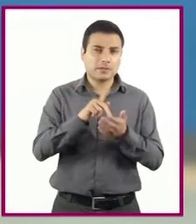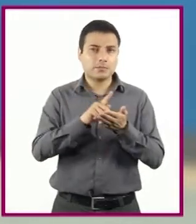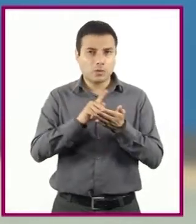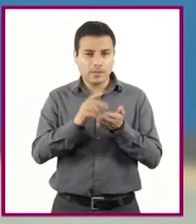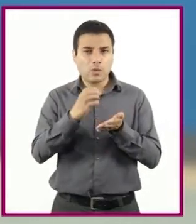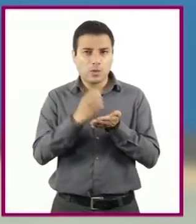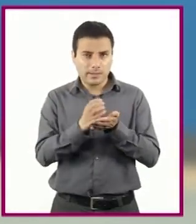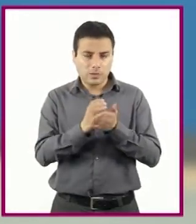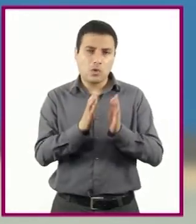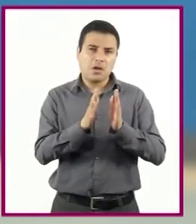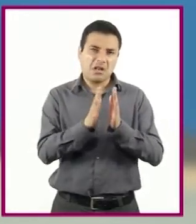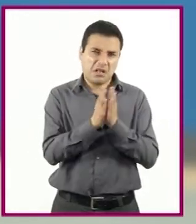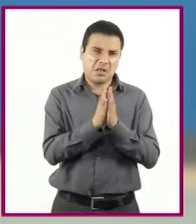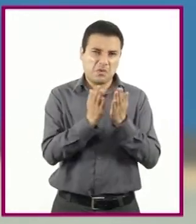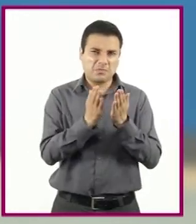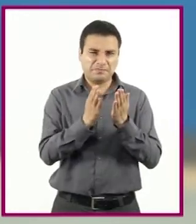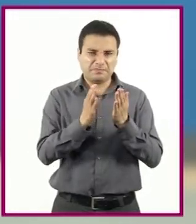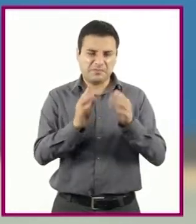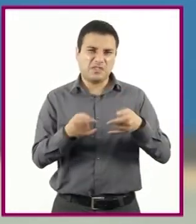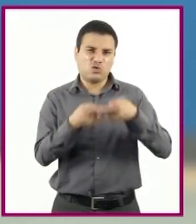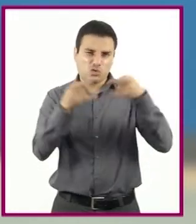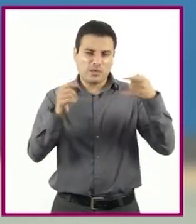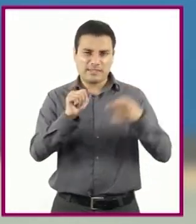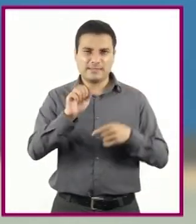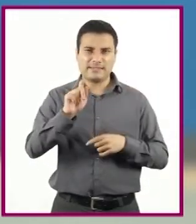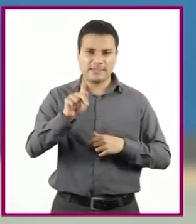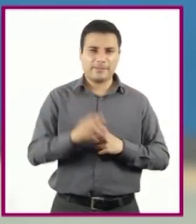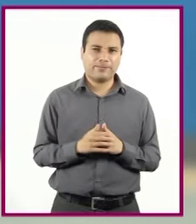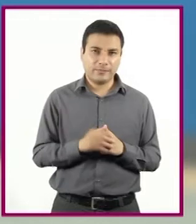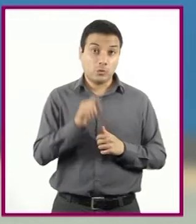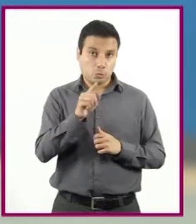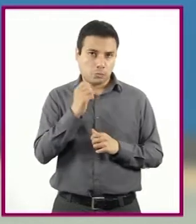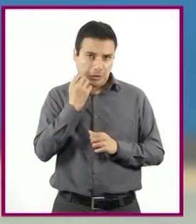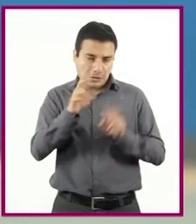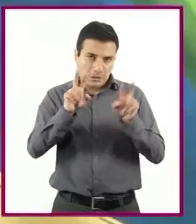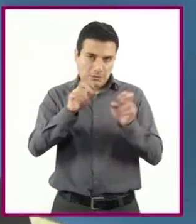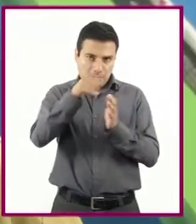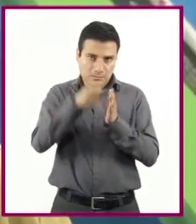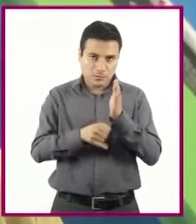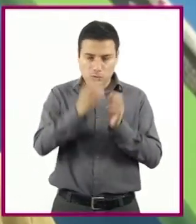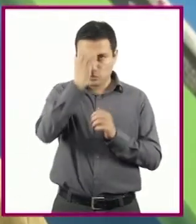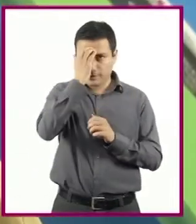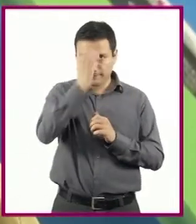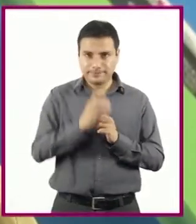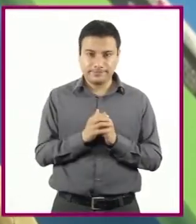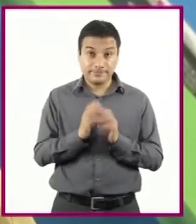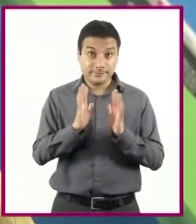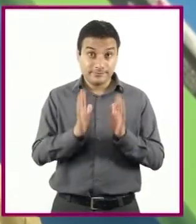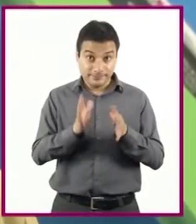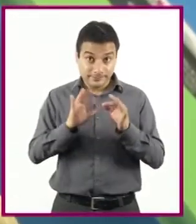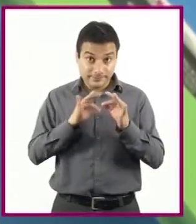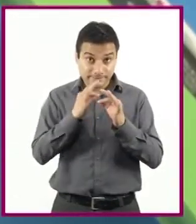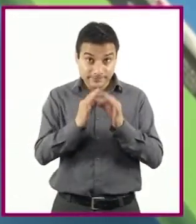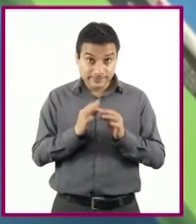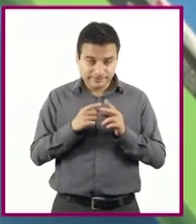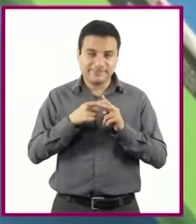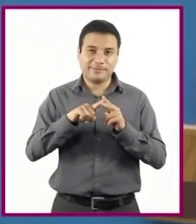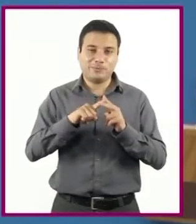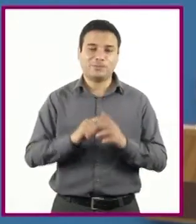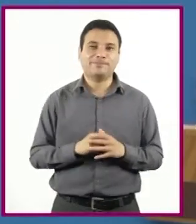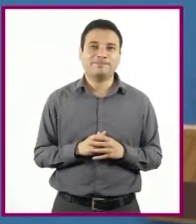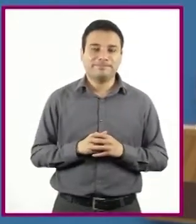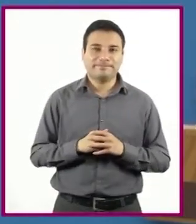y su libro de texto por si desean profundizar y ampliar sus conocimientos acerca del tema. ¿Están listas y listos?